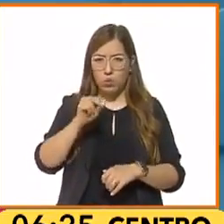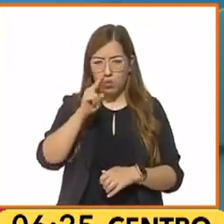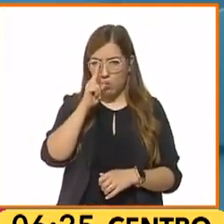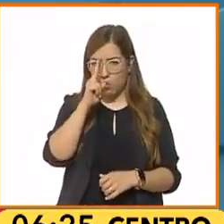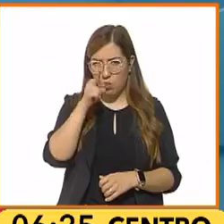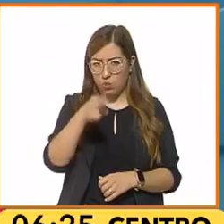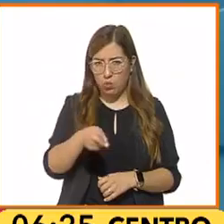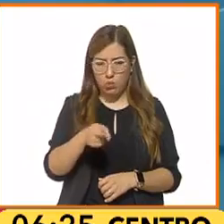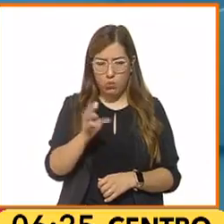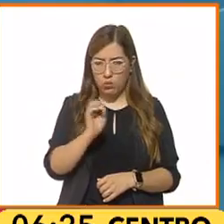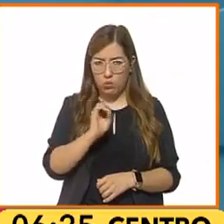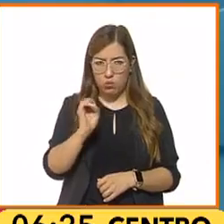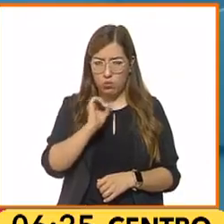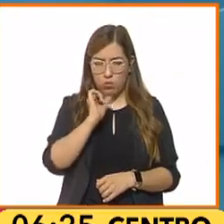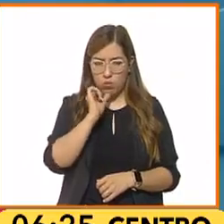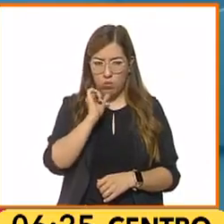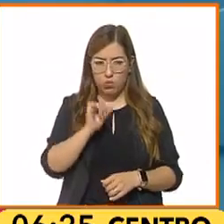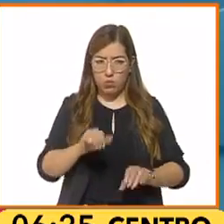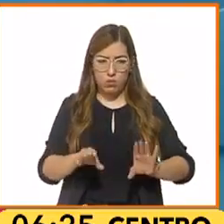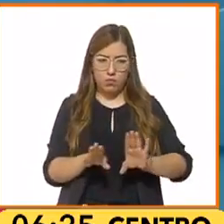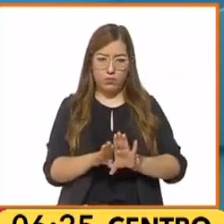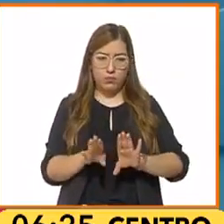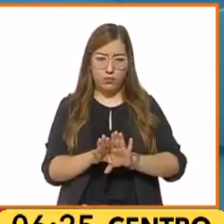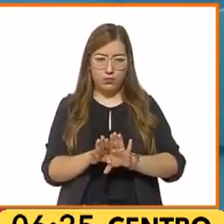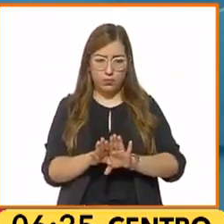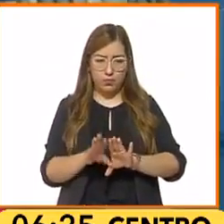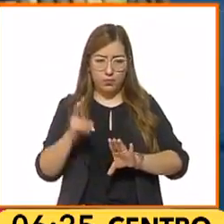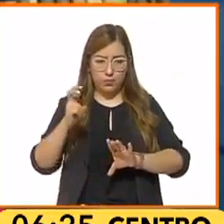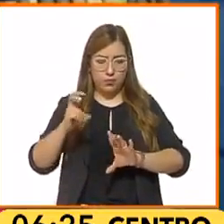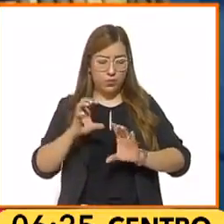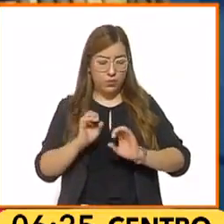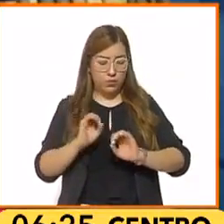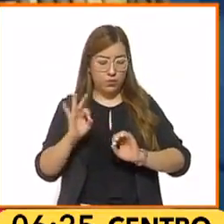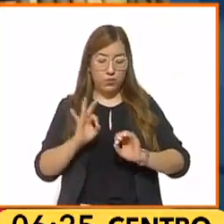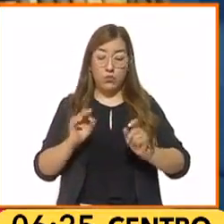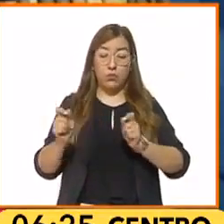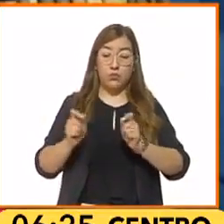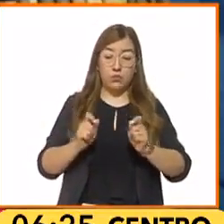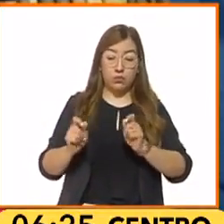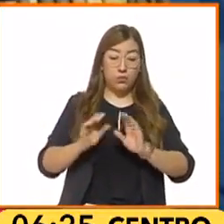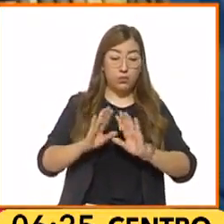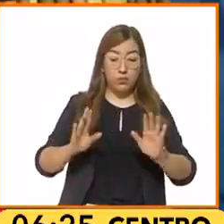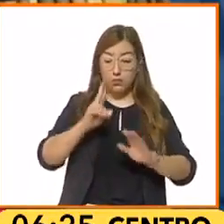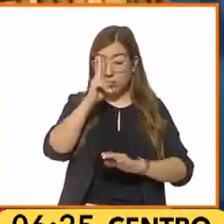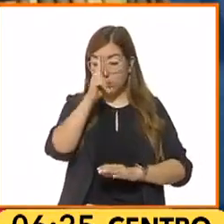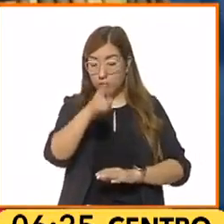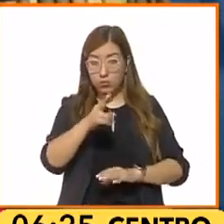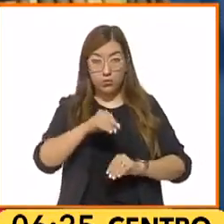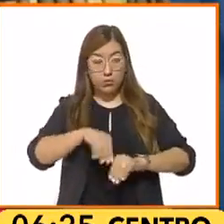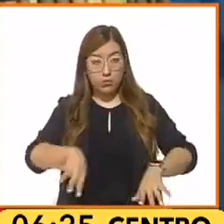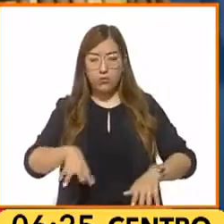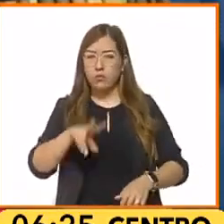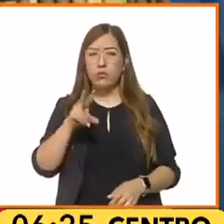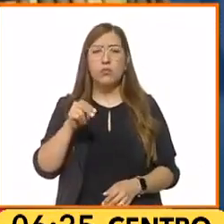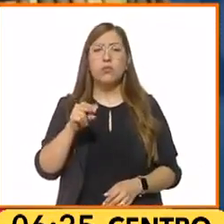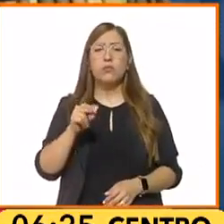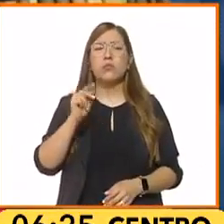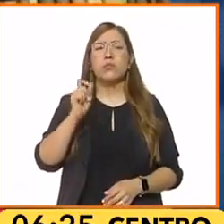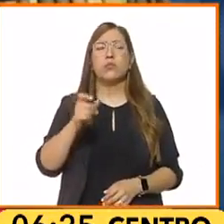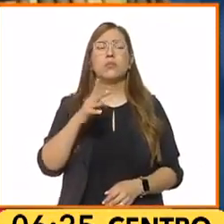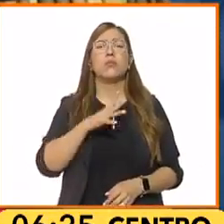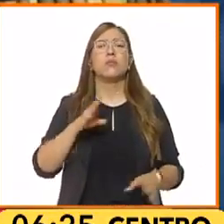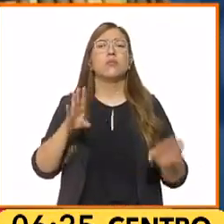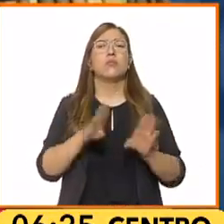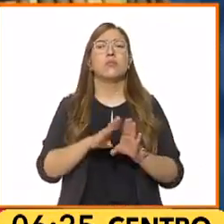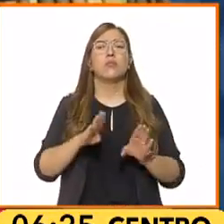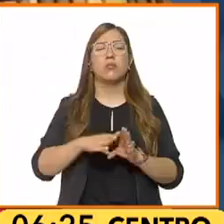es una prohibición o una restricción de transmisión. Lo que se está planteando es un mecanismo por el cual